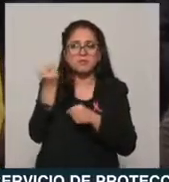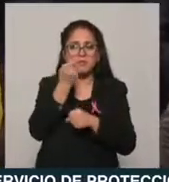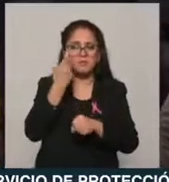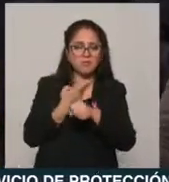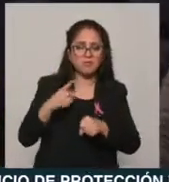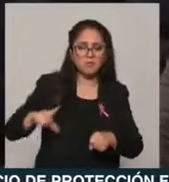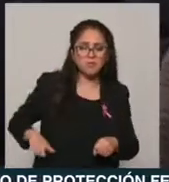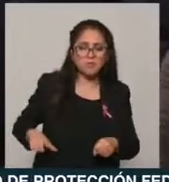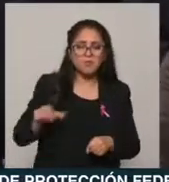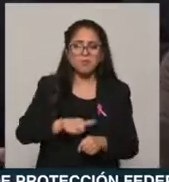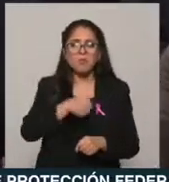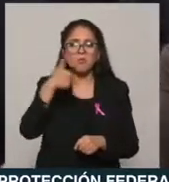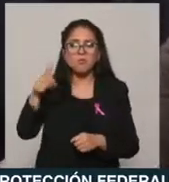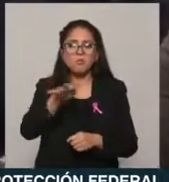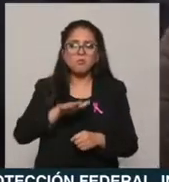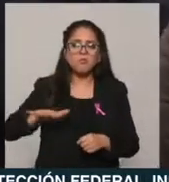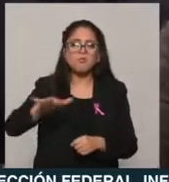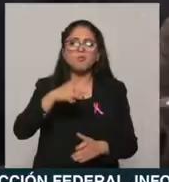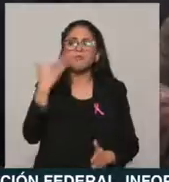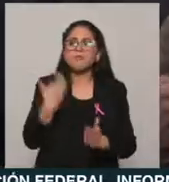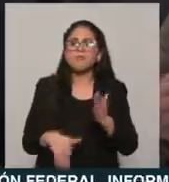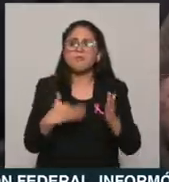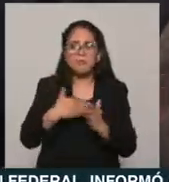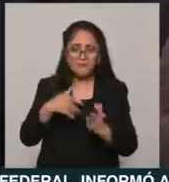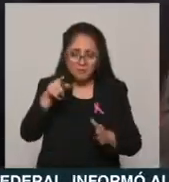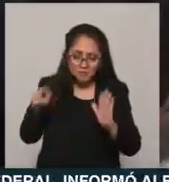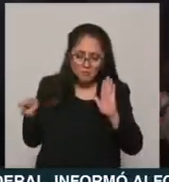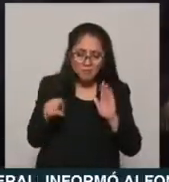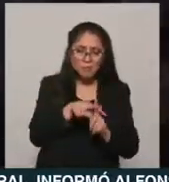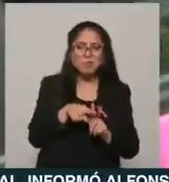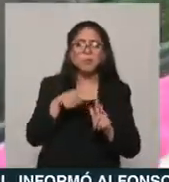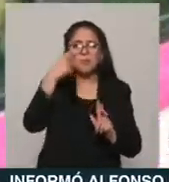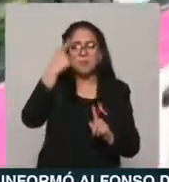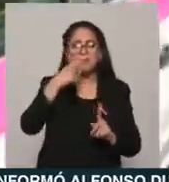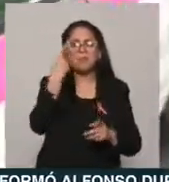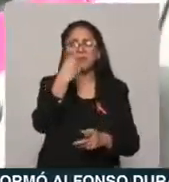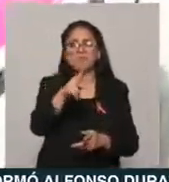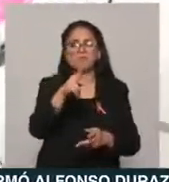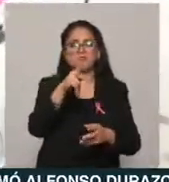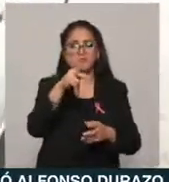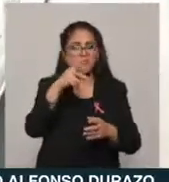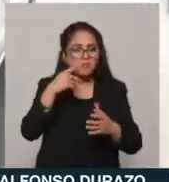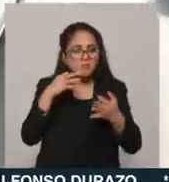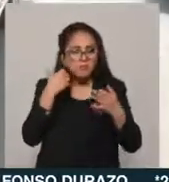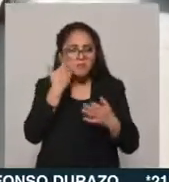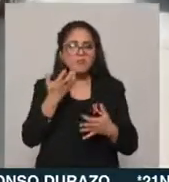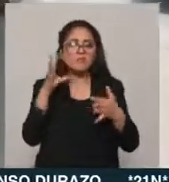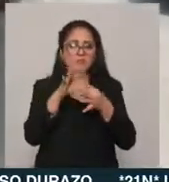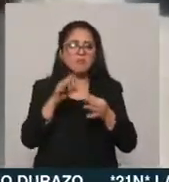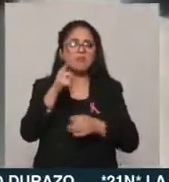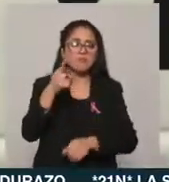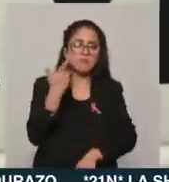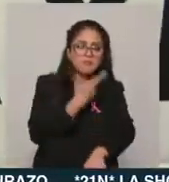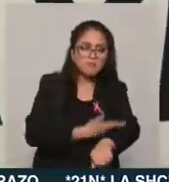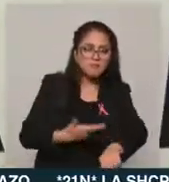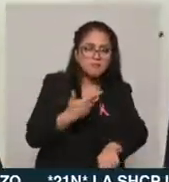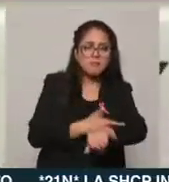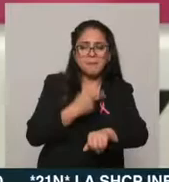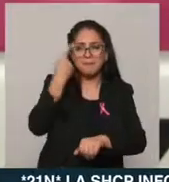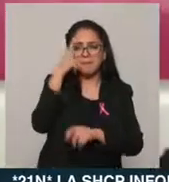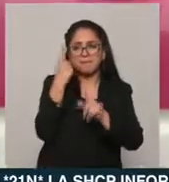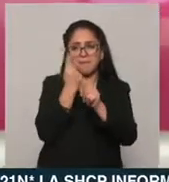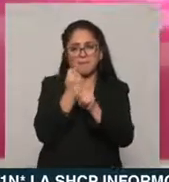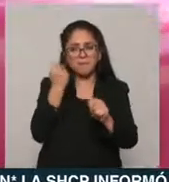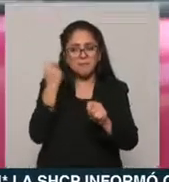los gobiernos locales no han surtido efecto positivo para sus demandas, principalmente en materia de regulación para el